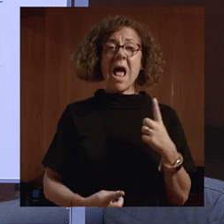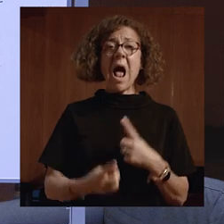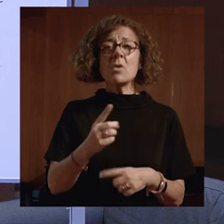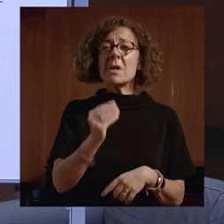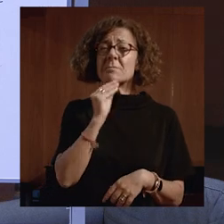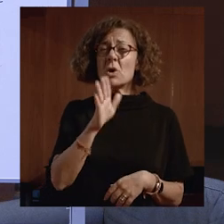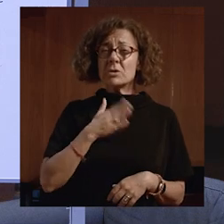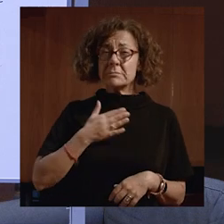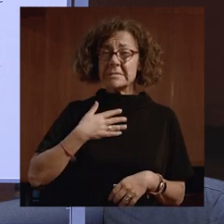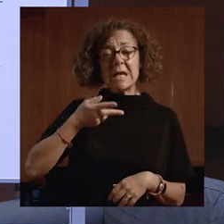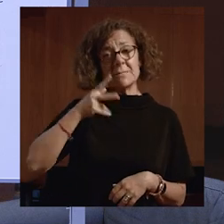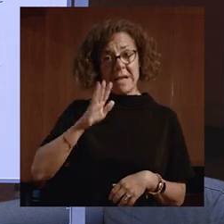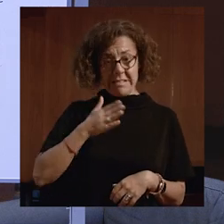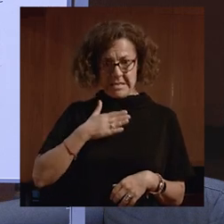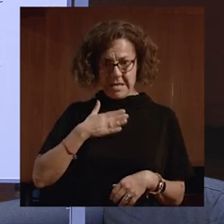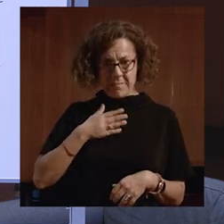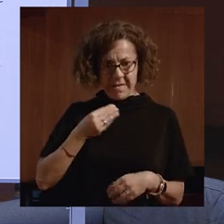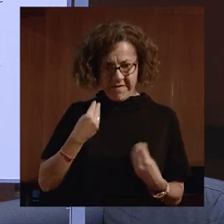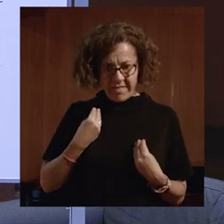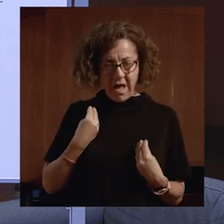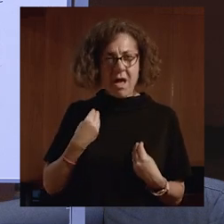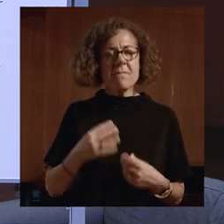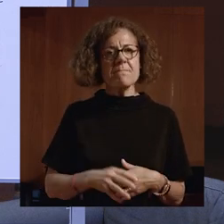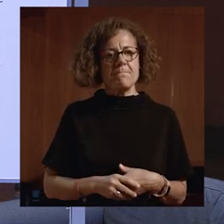mejores experiencias que yo he tenido en mi vida